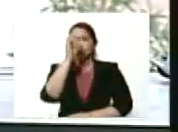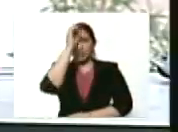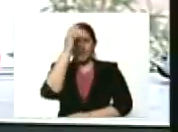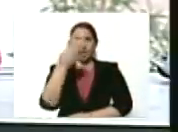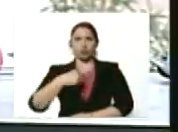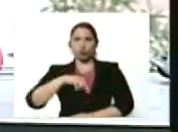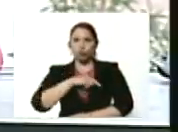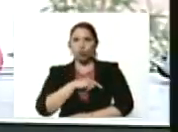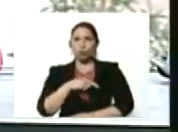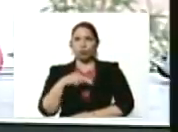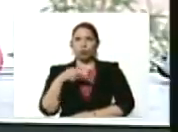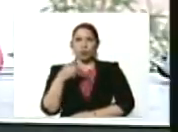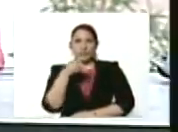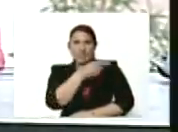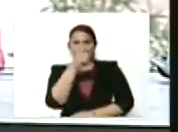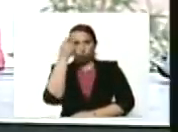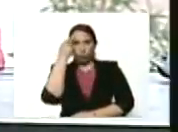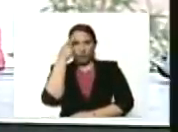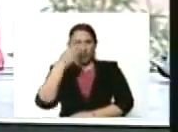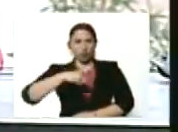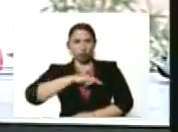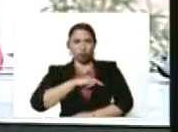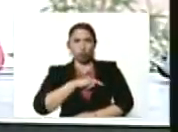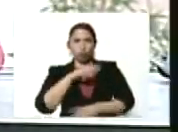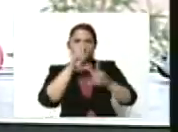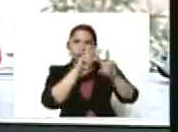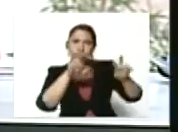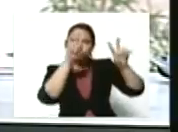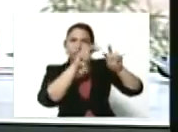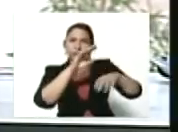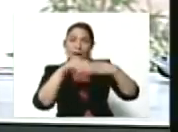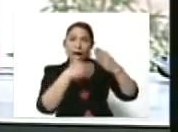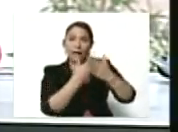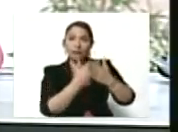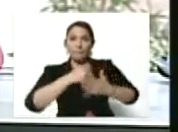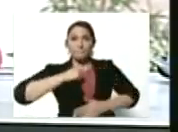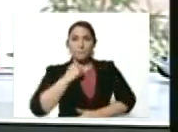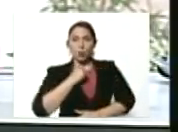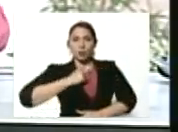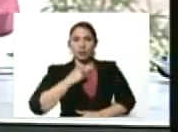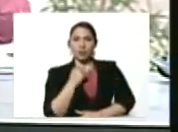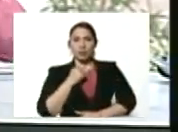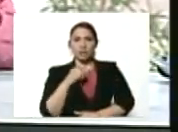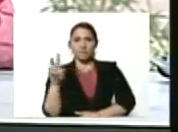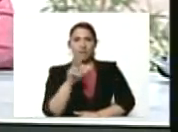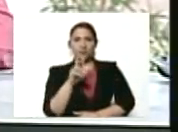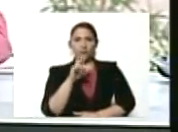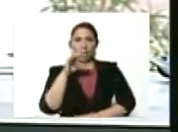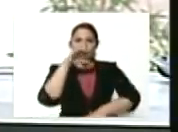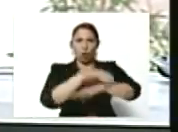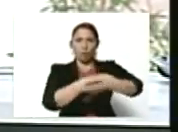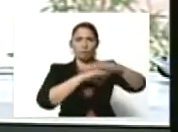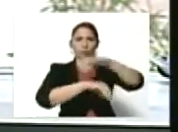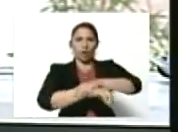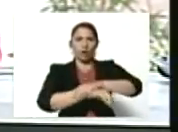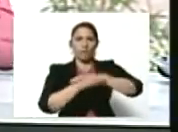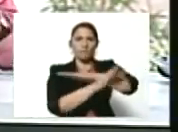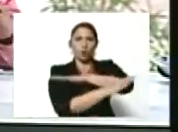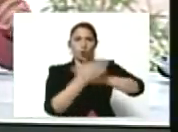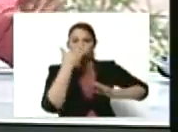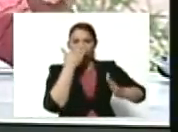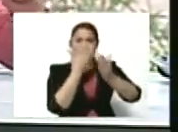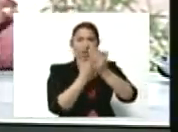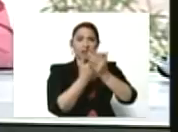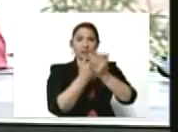estábamos rastreando, hasta que los sagüesos de Venezuela lo capturaron en la frontera. Llegó y lo ha declarado